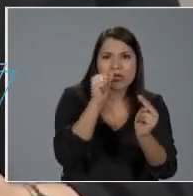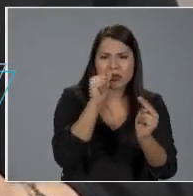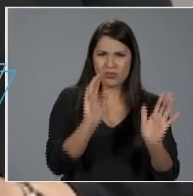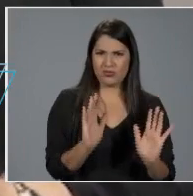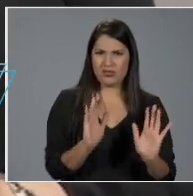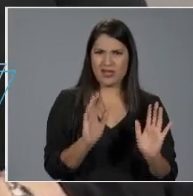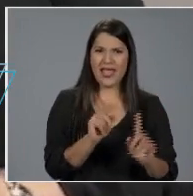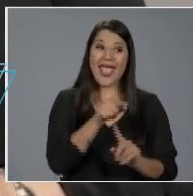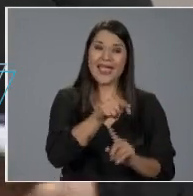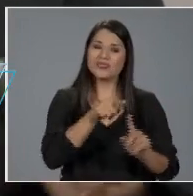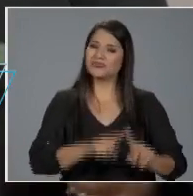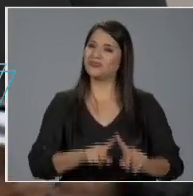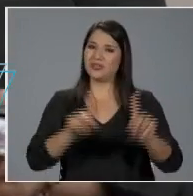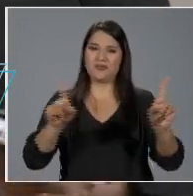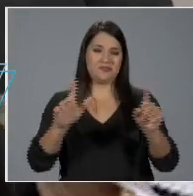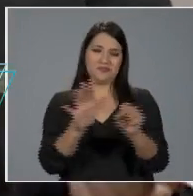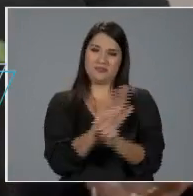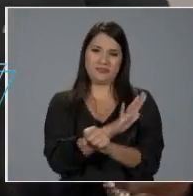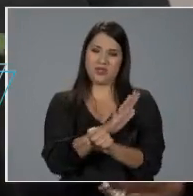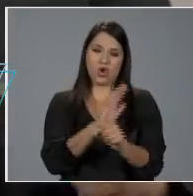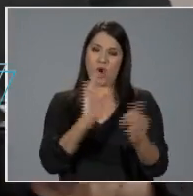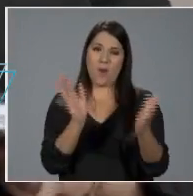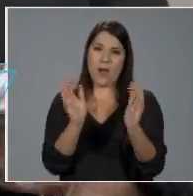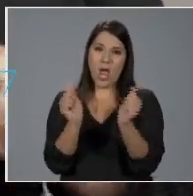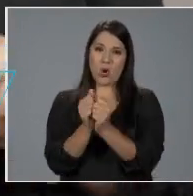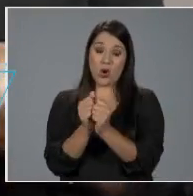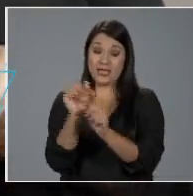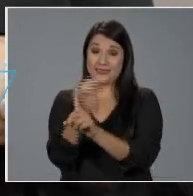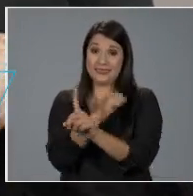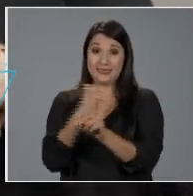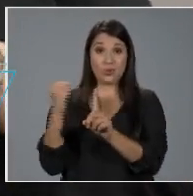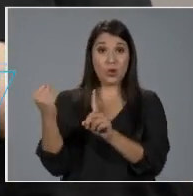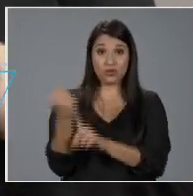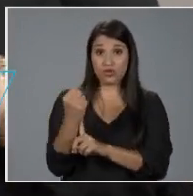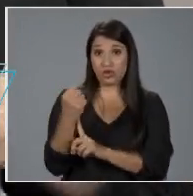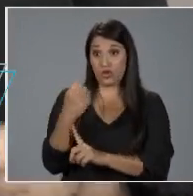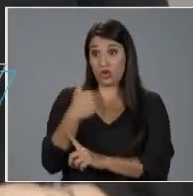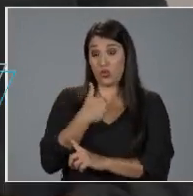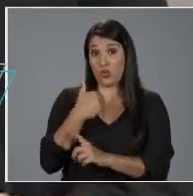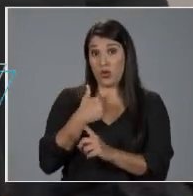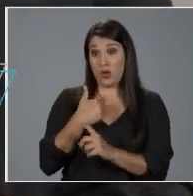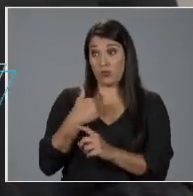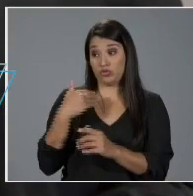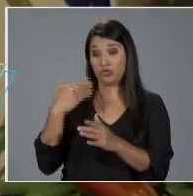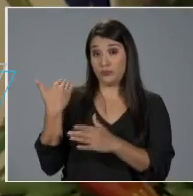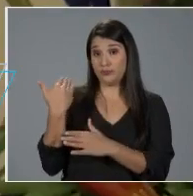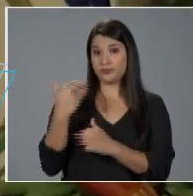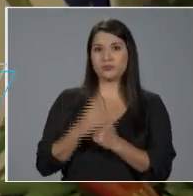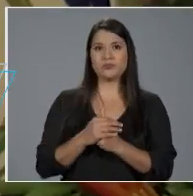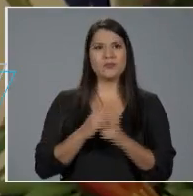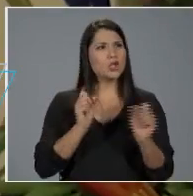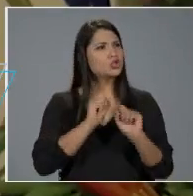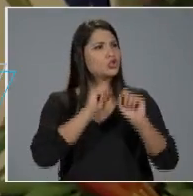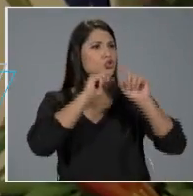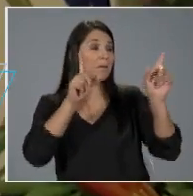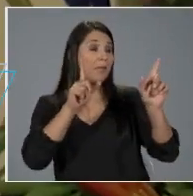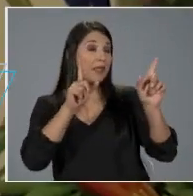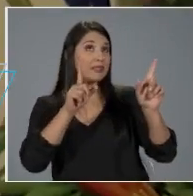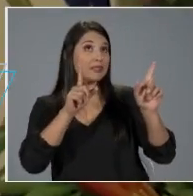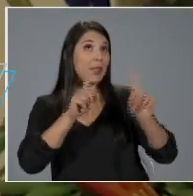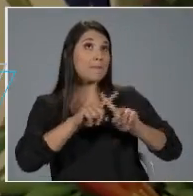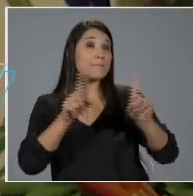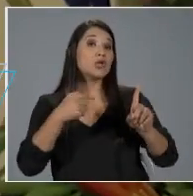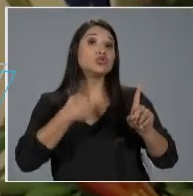cosa totalmente diferente a esto que estamos viviendo o que vivimos a las puertas de la elección pasada, ¿no? Sorprende, pero no es casual. Pero yo